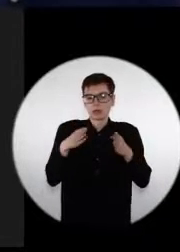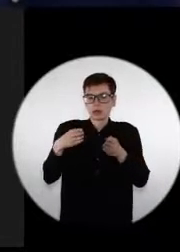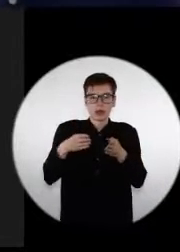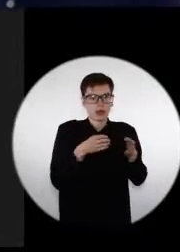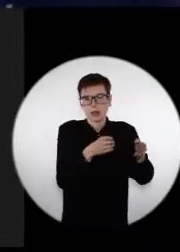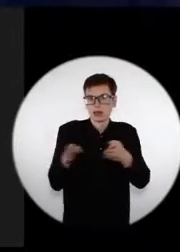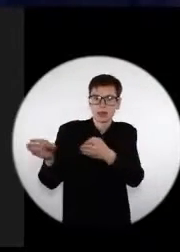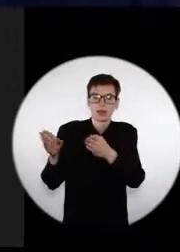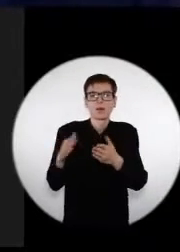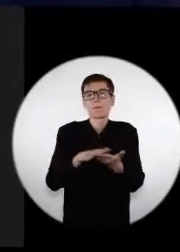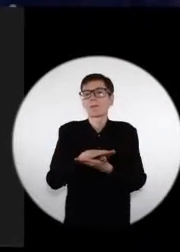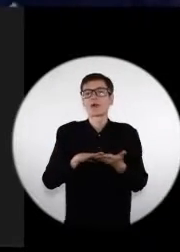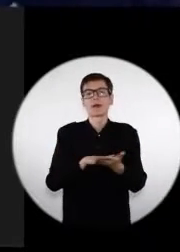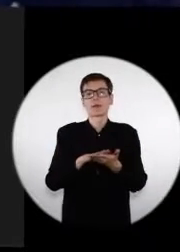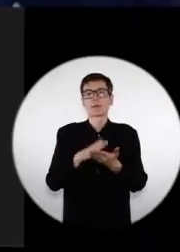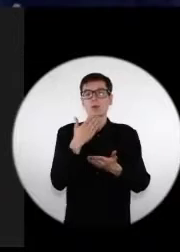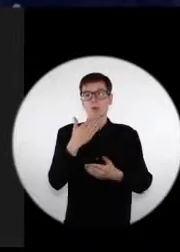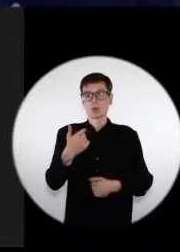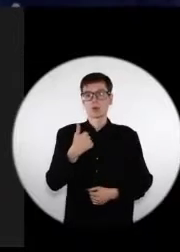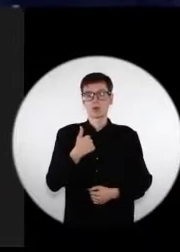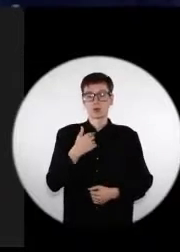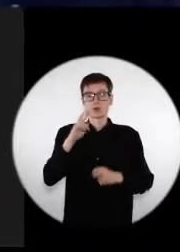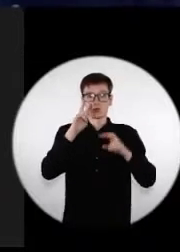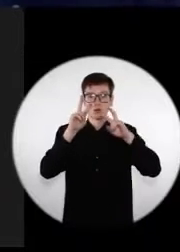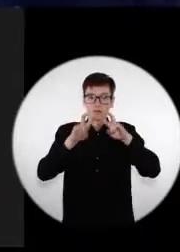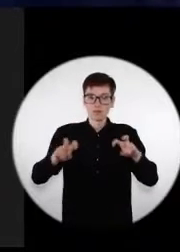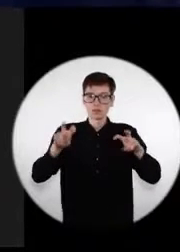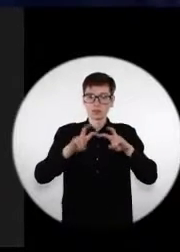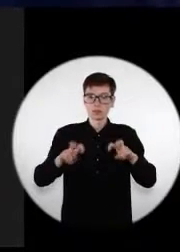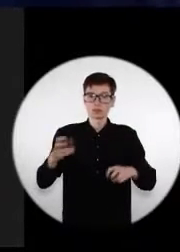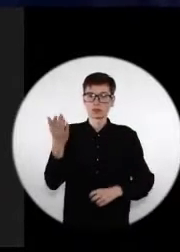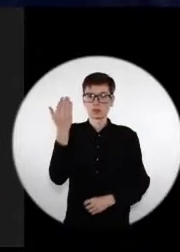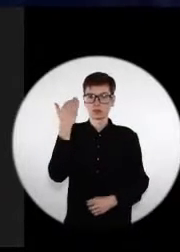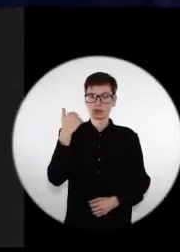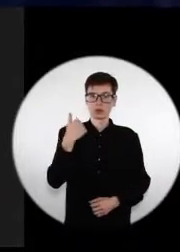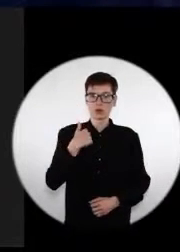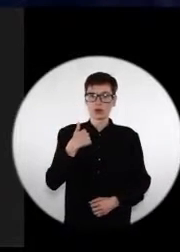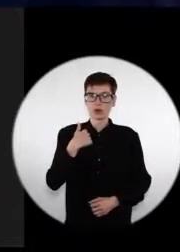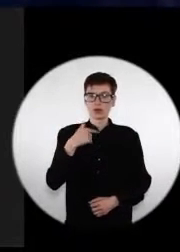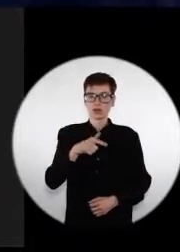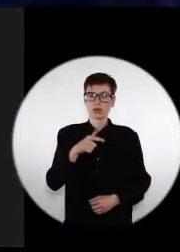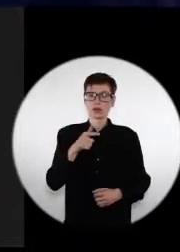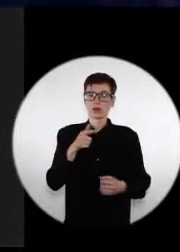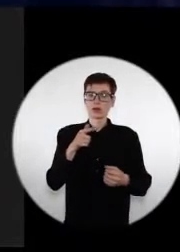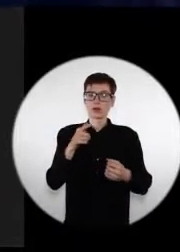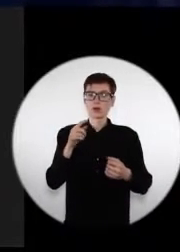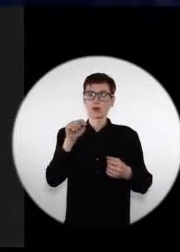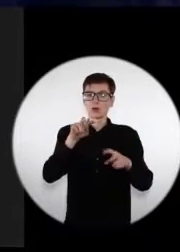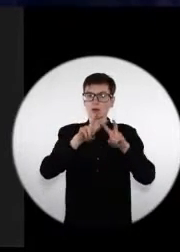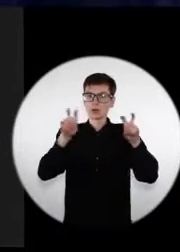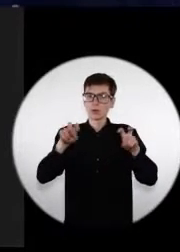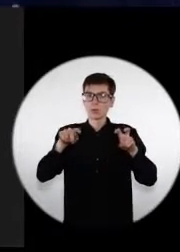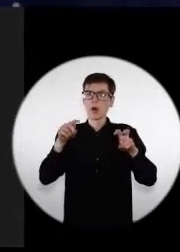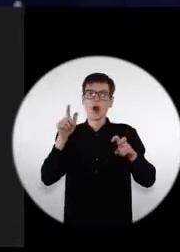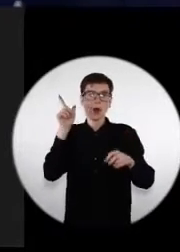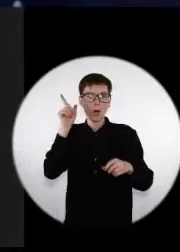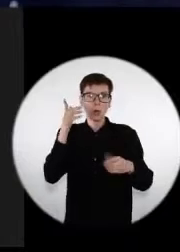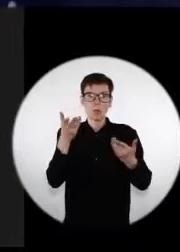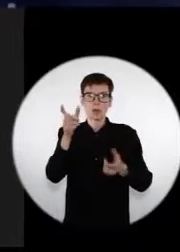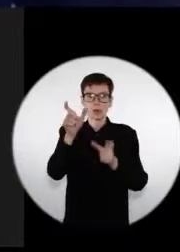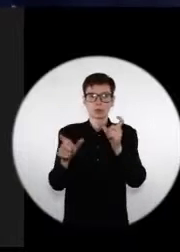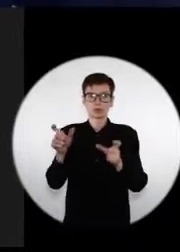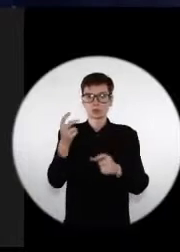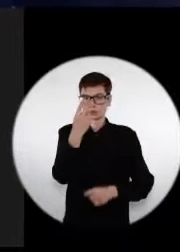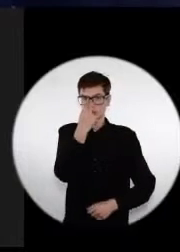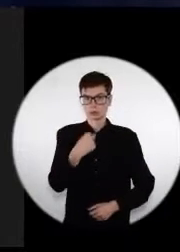ejemplo los públicos se desvían o sea a mí me pasó que cuando yo estuve haciendo